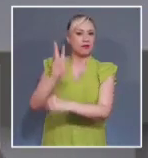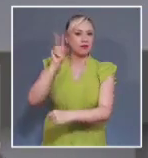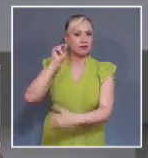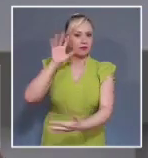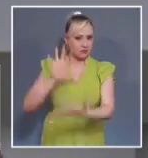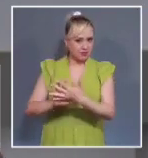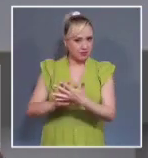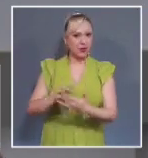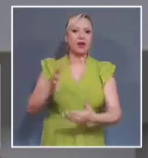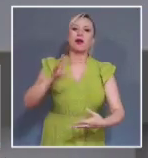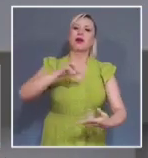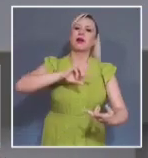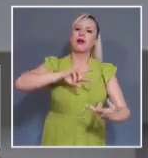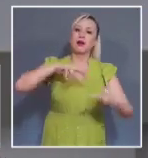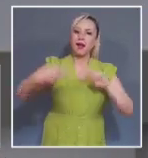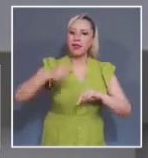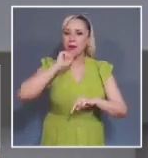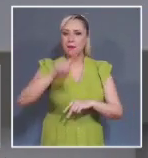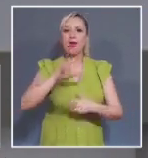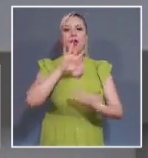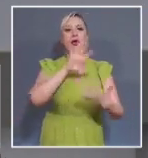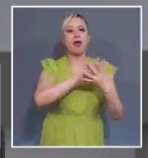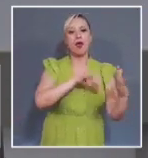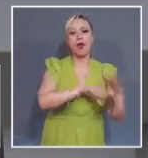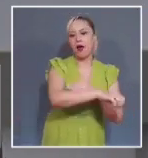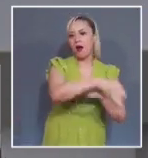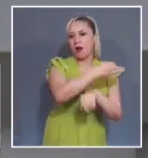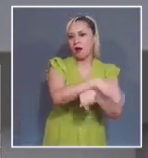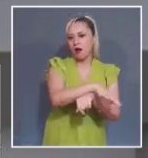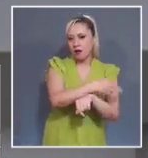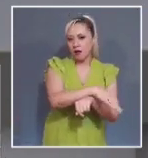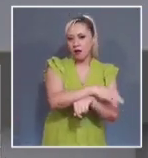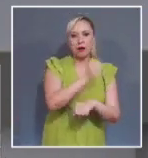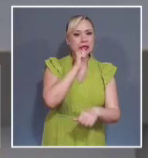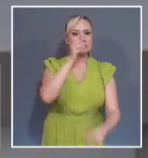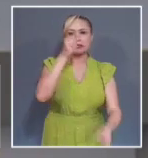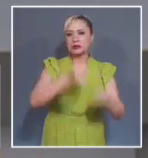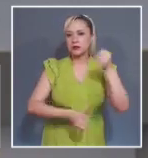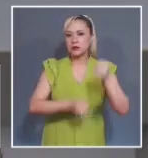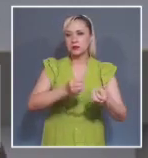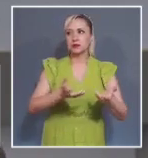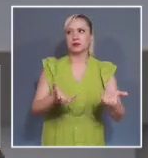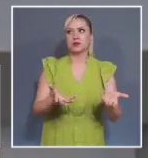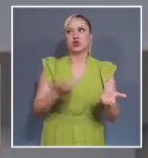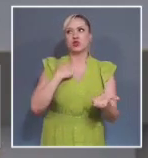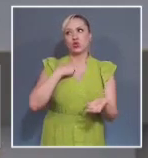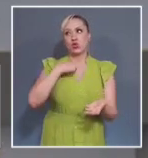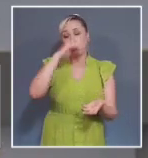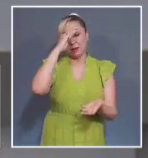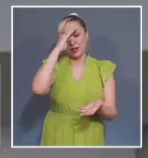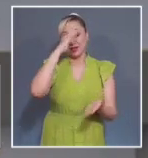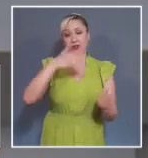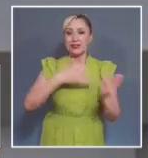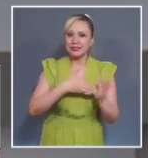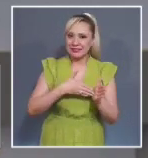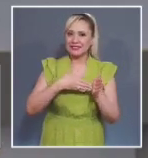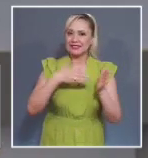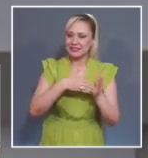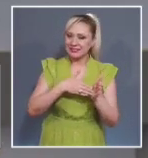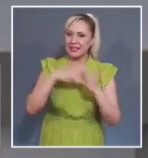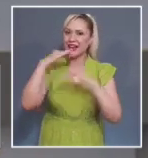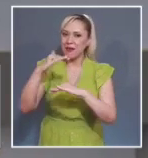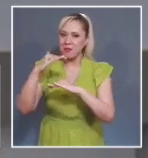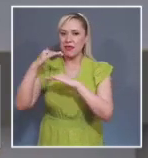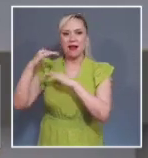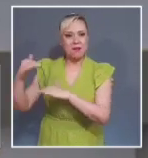tensión en relación con los límites, me parece a mí cada vez más inexistentes, entre los